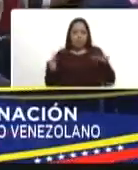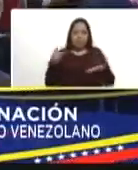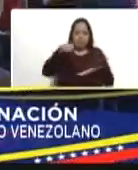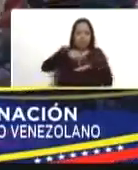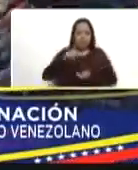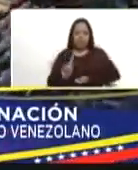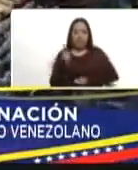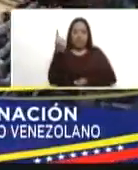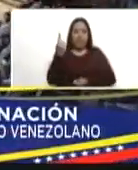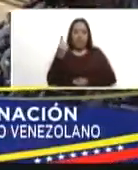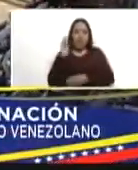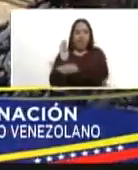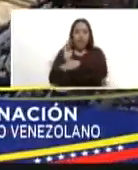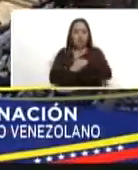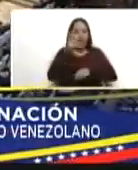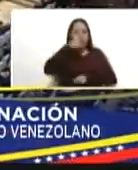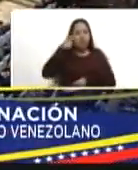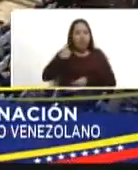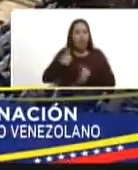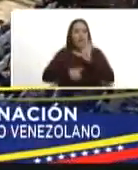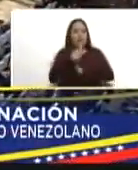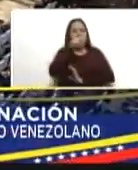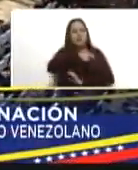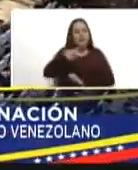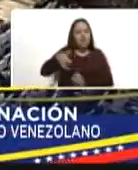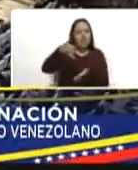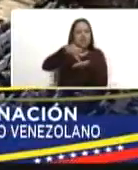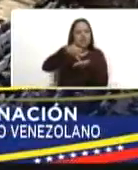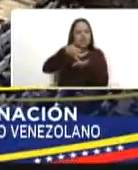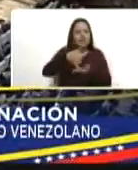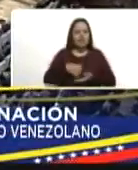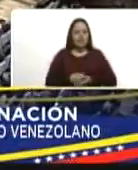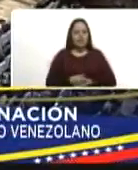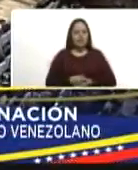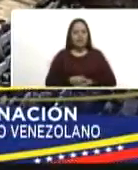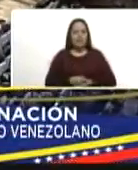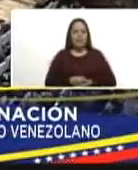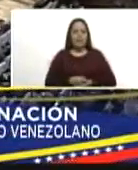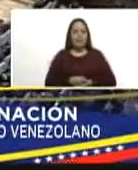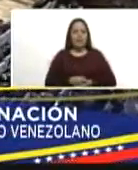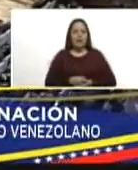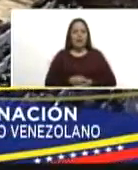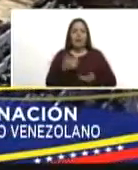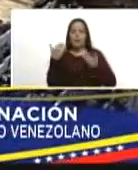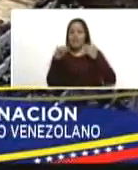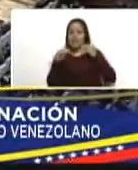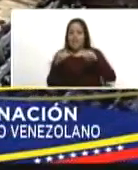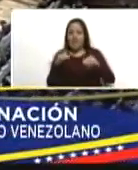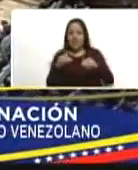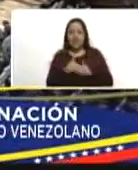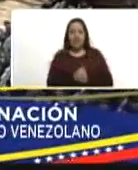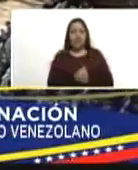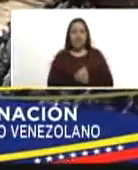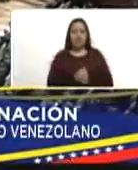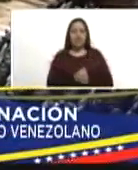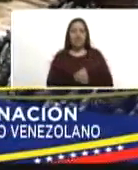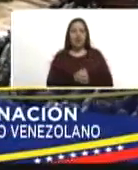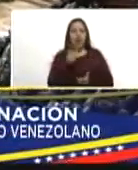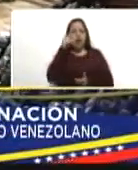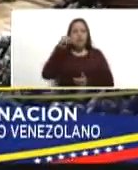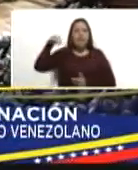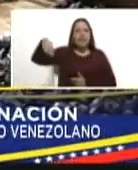al pueblo sobre todo a los más vulnerables mensaje a mi